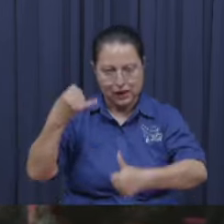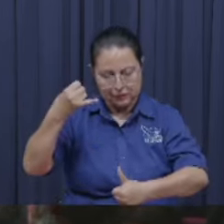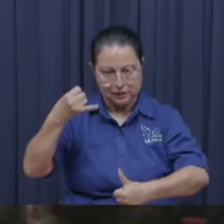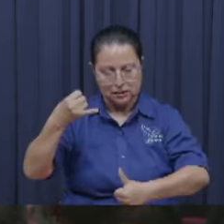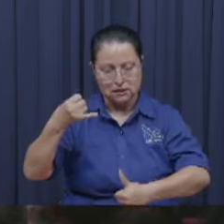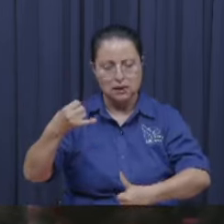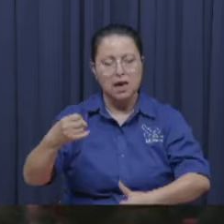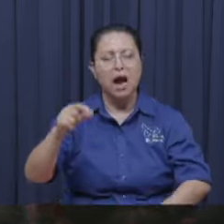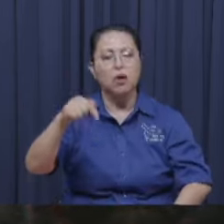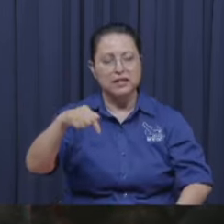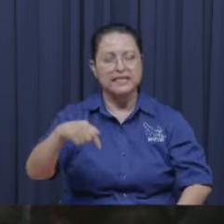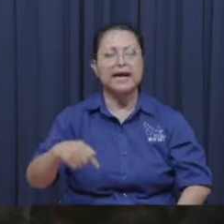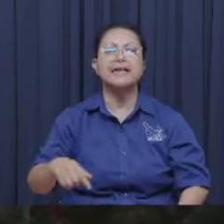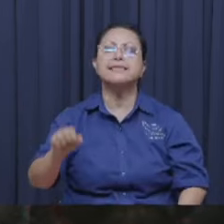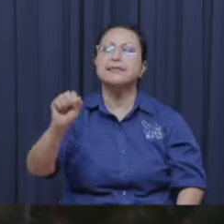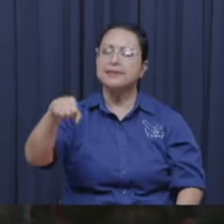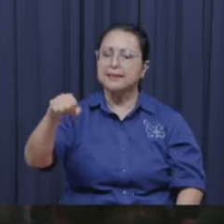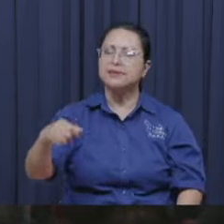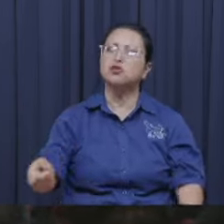es lo que está pasando.